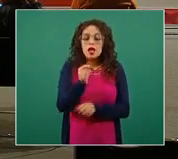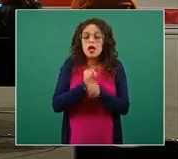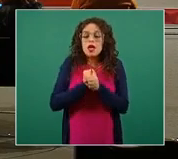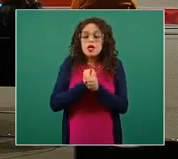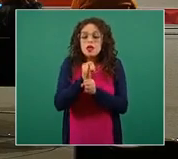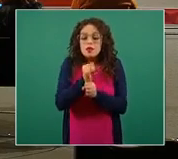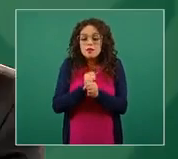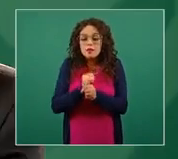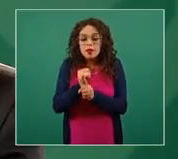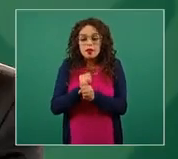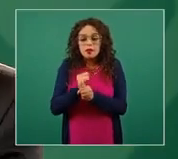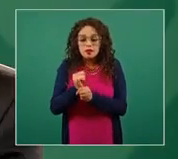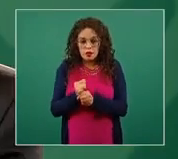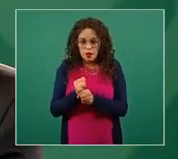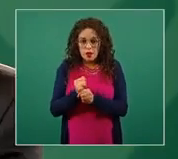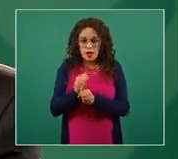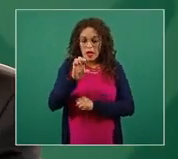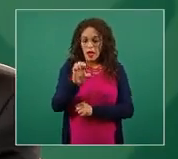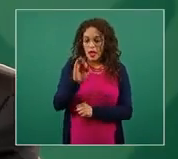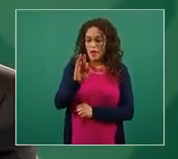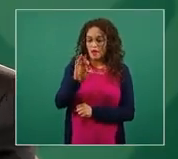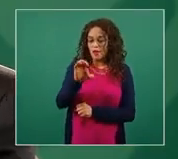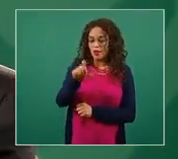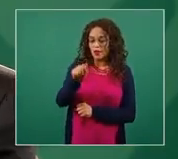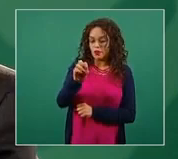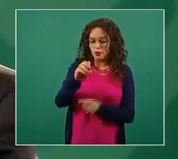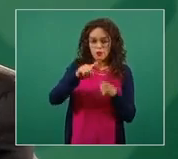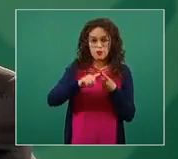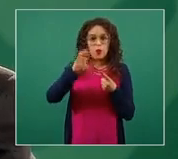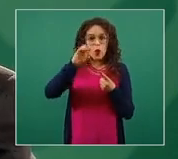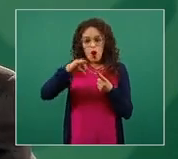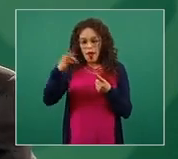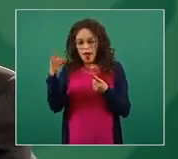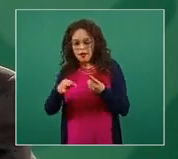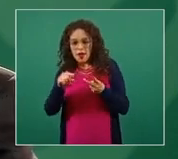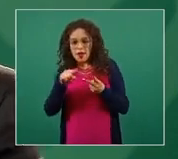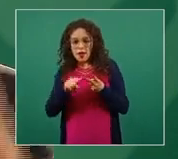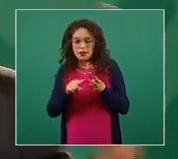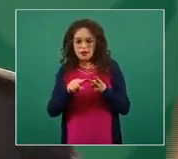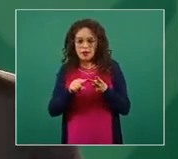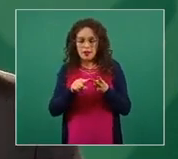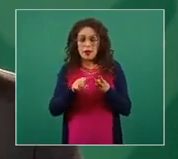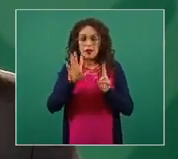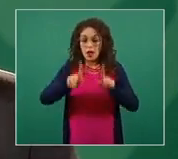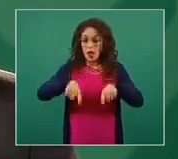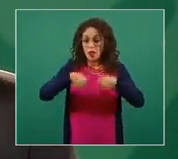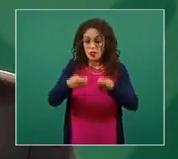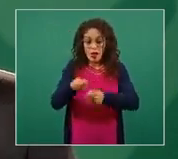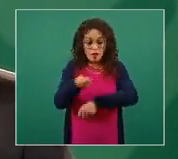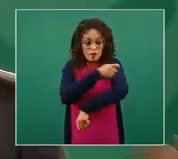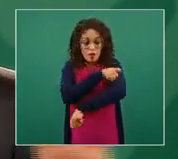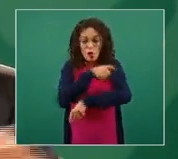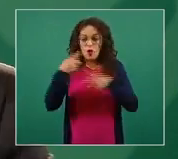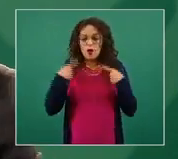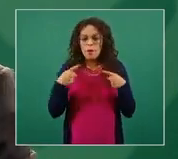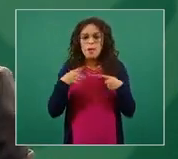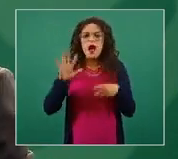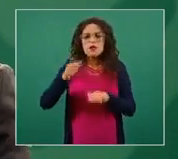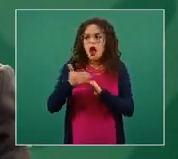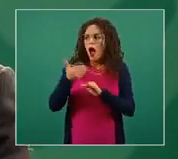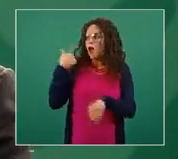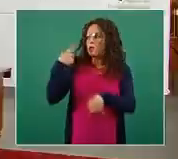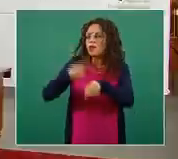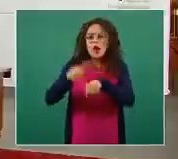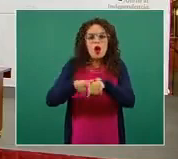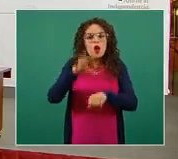efecto o la eficacia de la vacuna si se pone en personas que ya les dio COVID. Y se ha encontrado